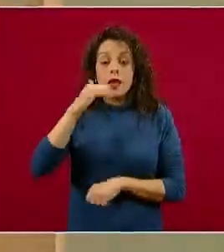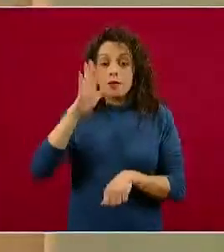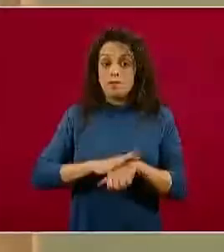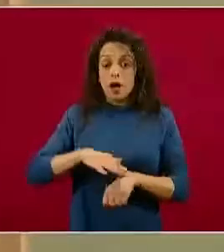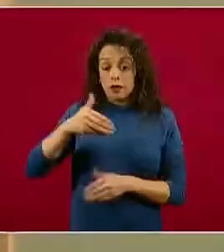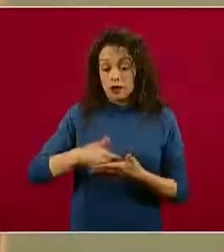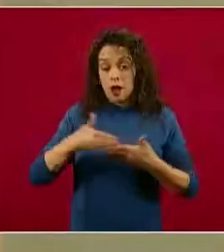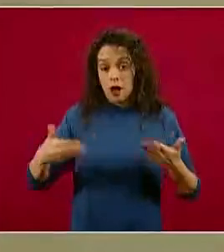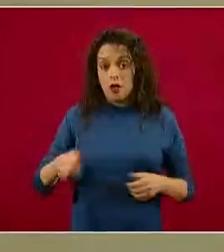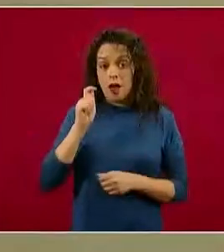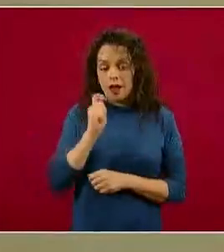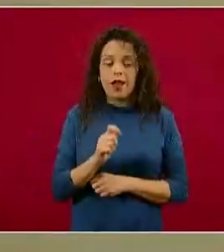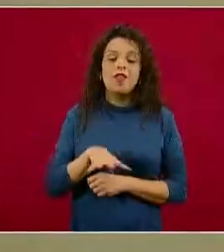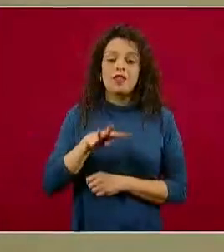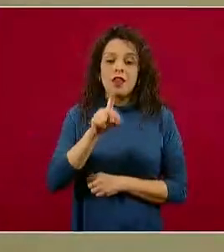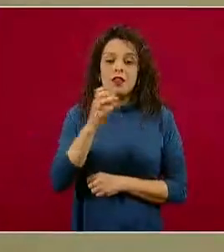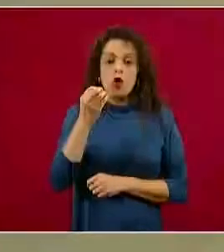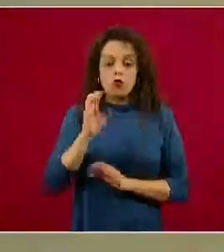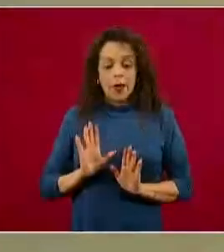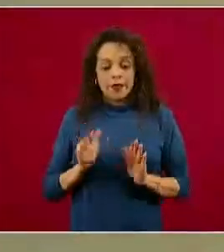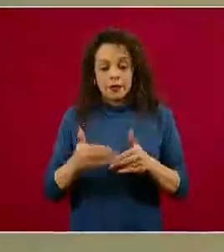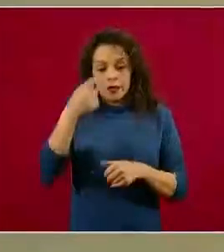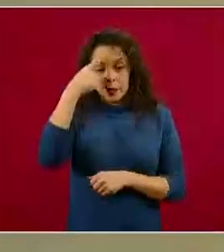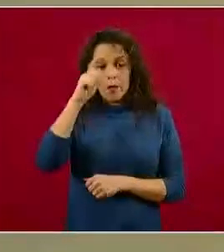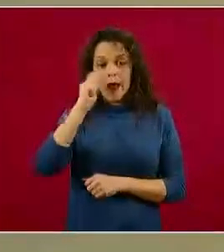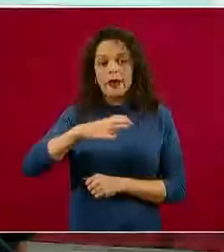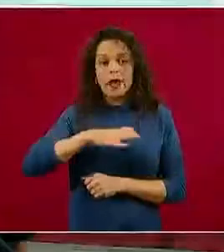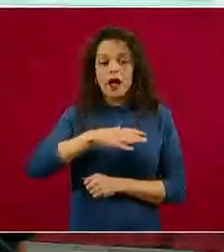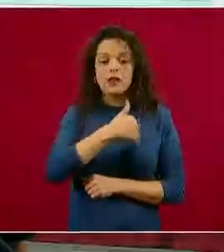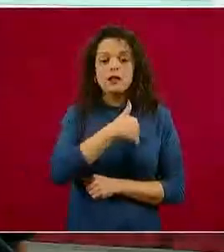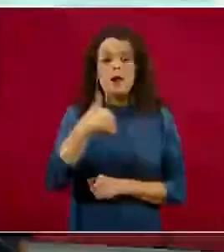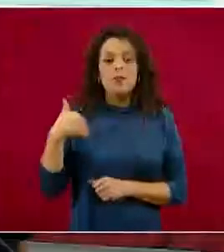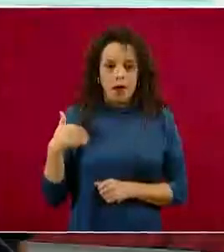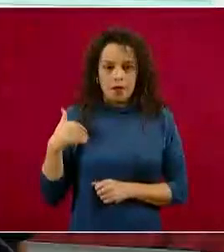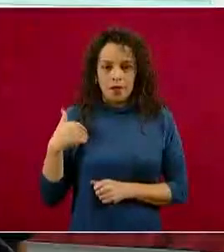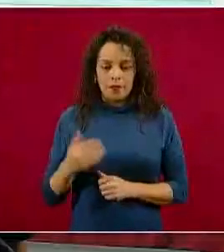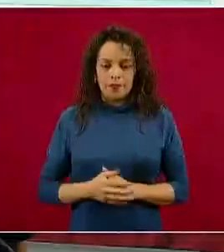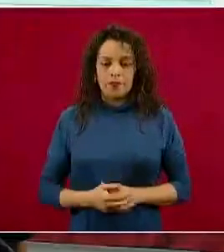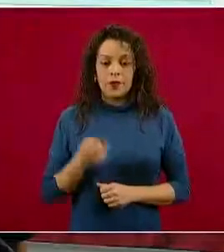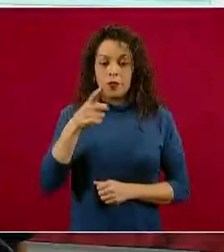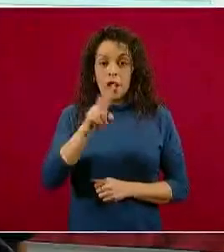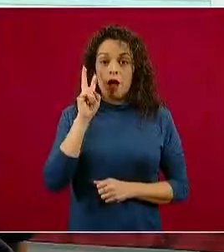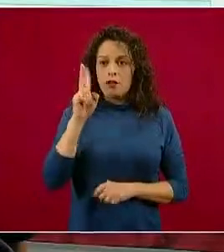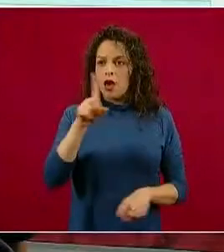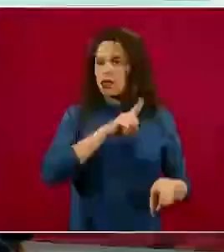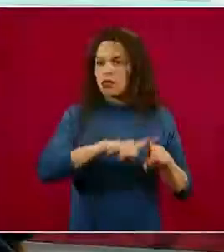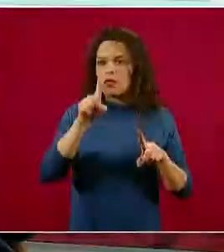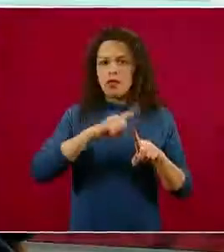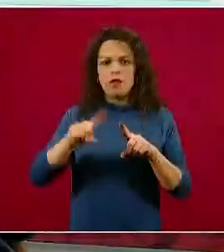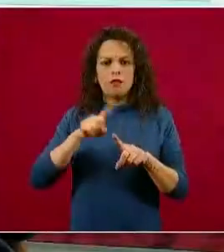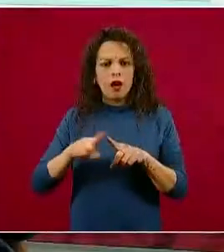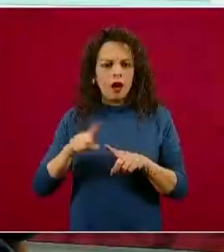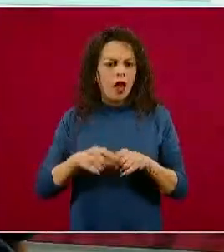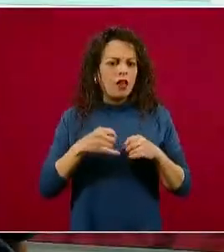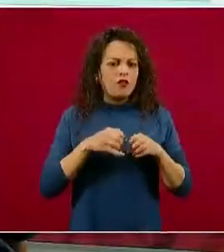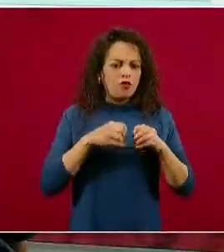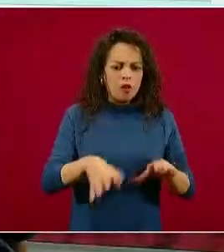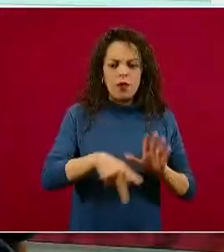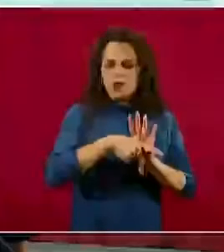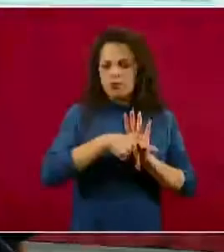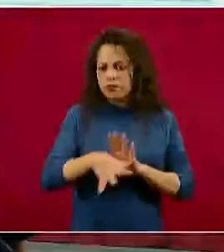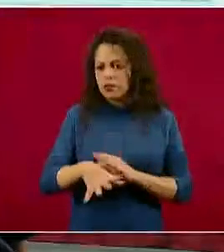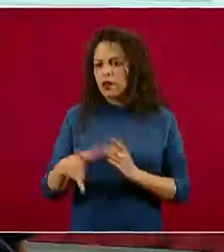octubre, específicamente para el cáncer de mama. Y es por eso que también ustedes verán en diferentes medios y toda